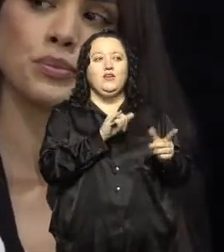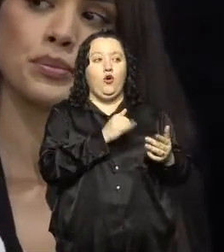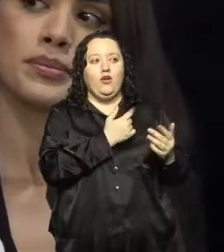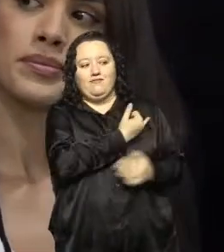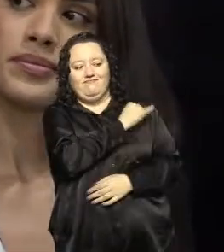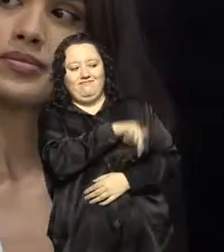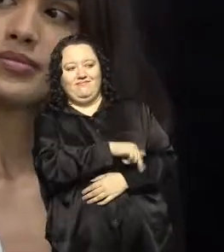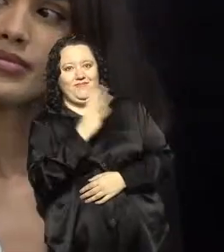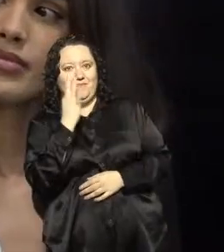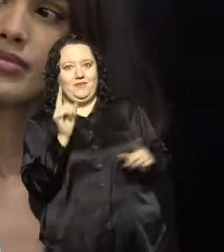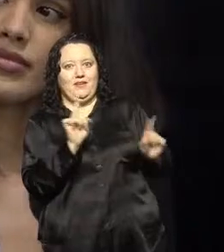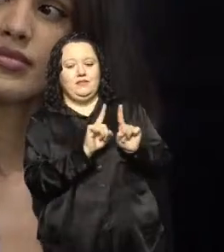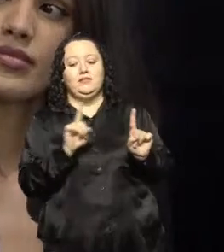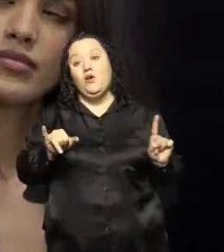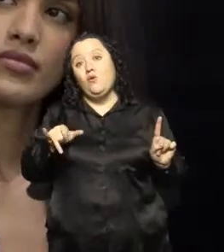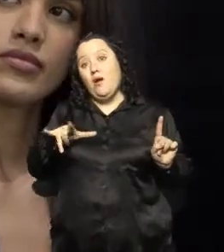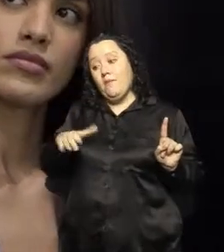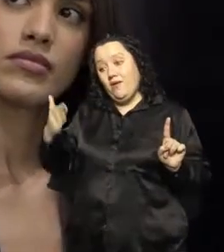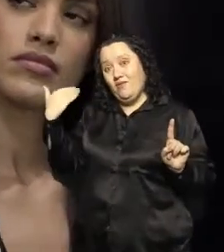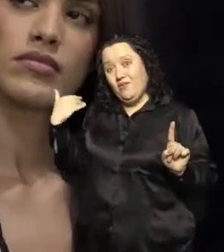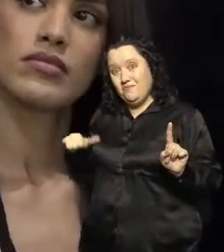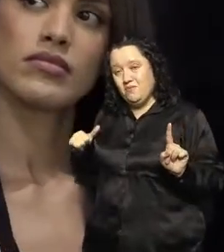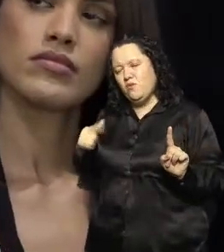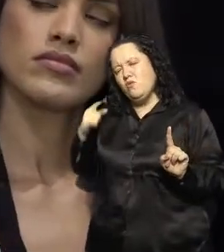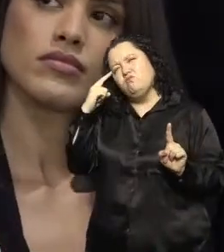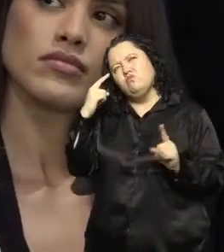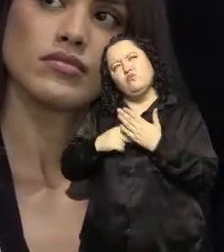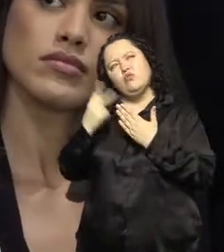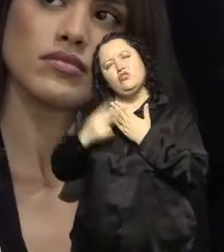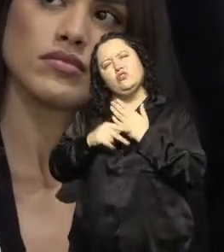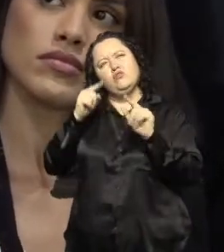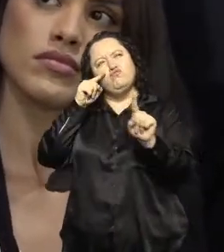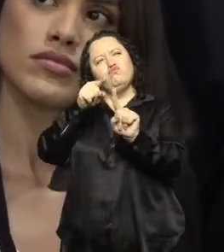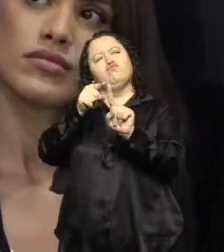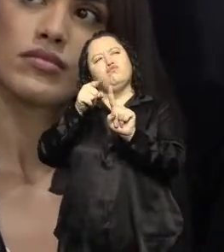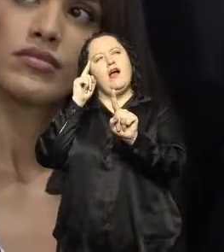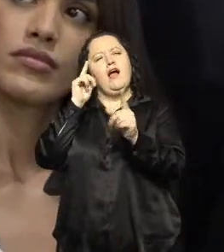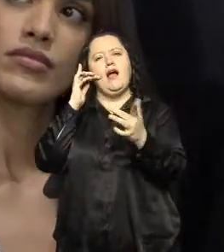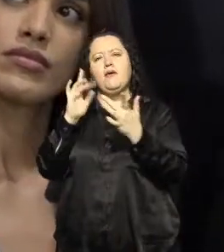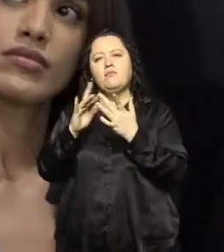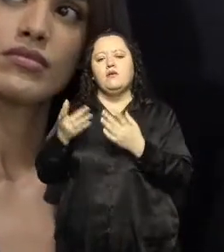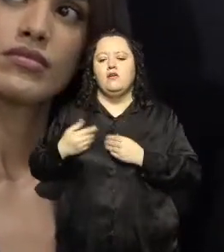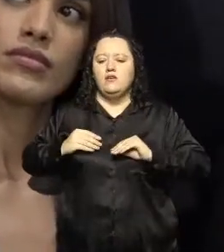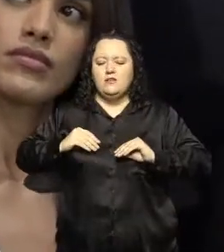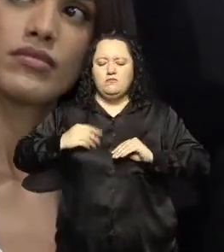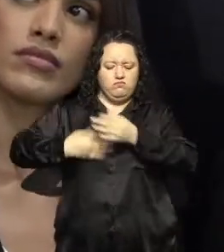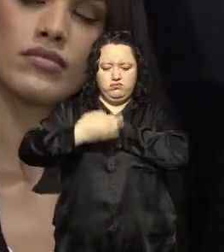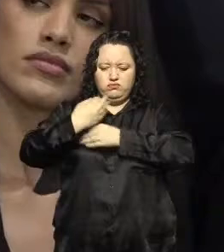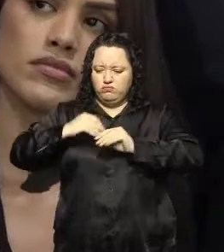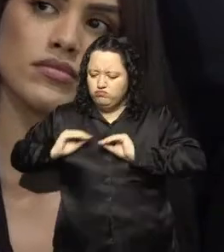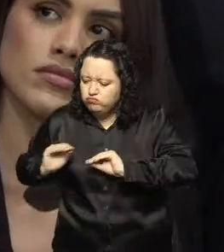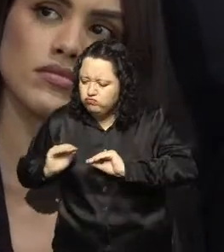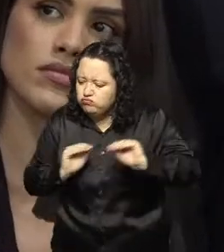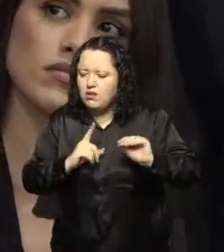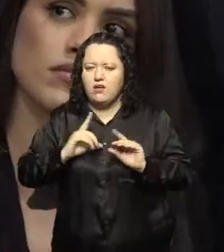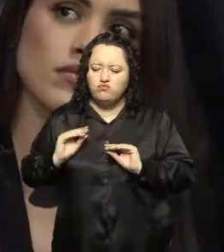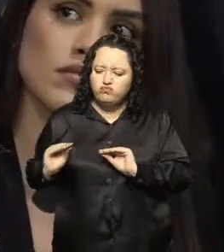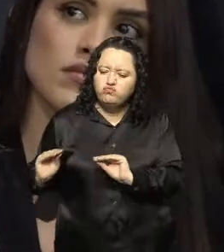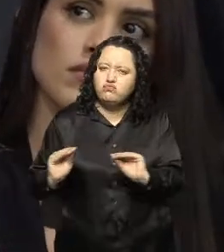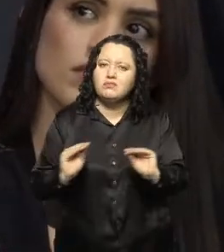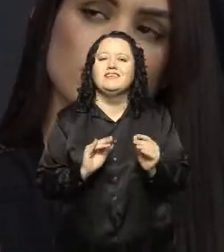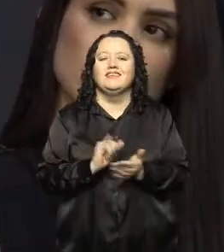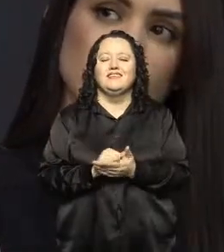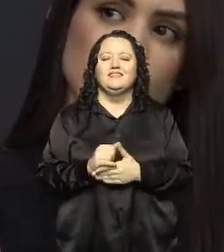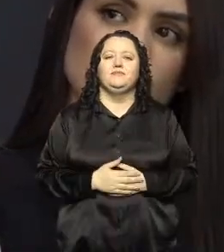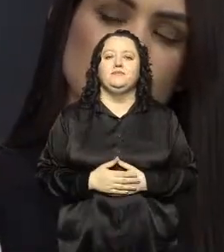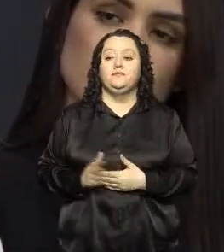aquí. Juan Pablo metodizó todos sus proyectos en esa proyección de pedagogía del liderazgo. No